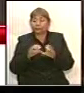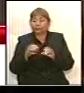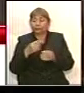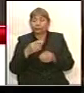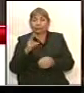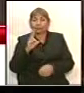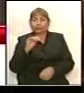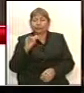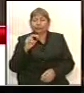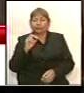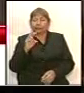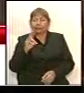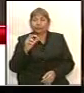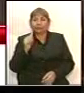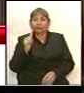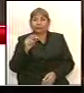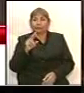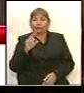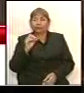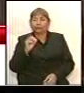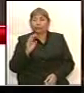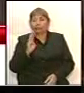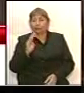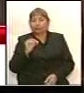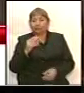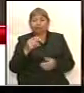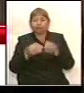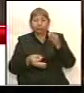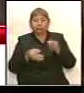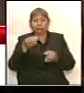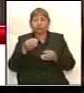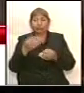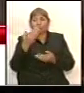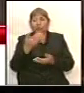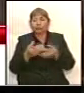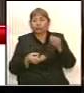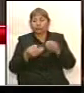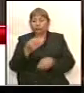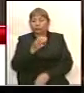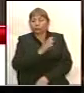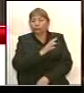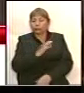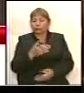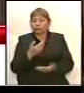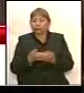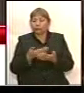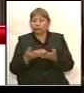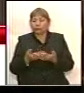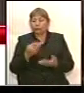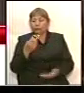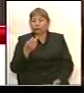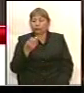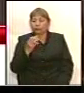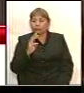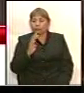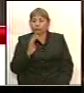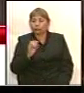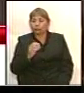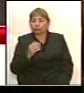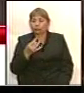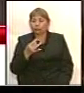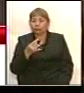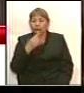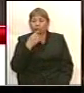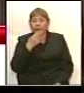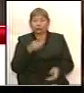Minagri y Agrobanco, siendo derivado a la Cuarta Sala Civil de la Corte Superior de Justicia de Lima. Expediente número 246/2018, la